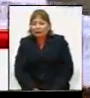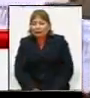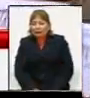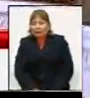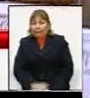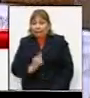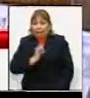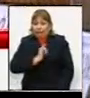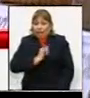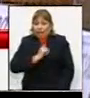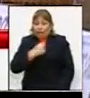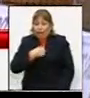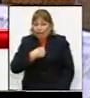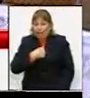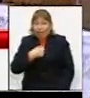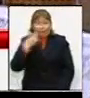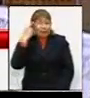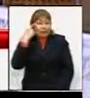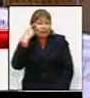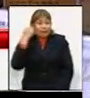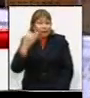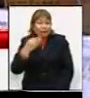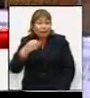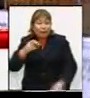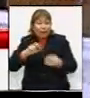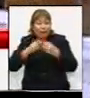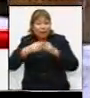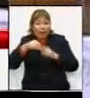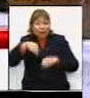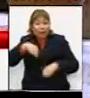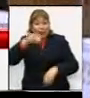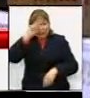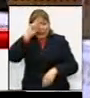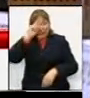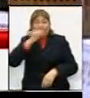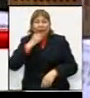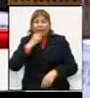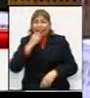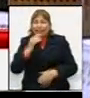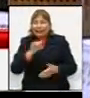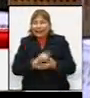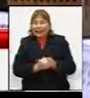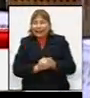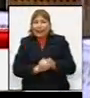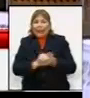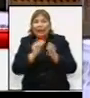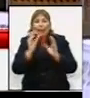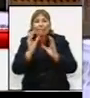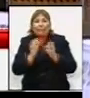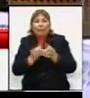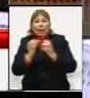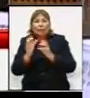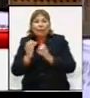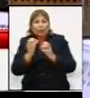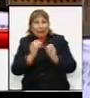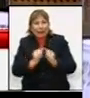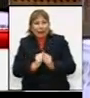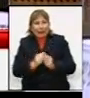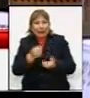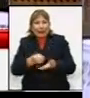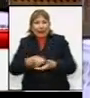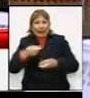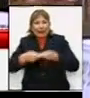Yo creo que el problema en el Perú es que la proporción de los